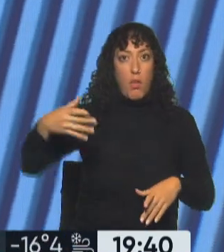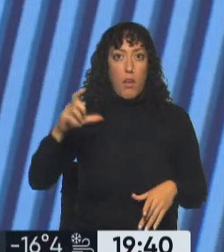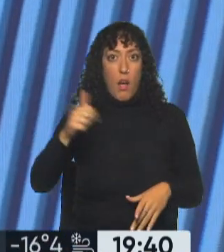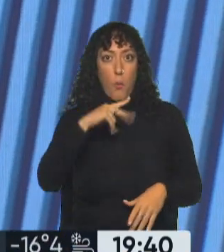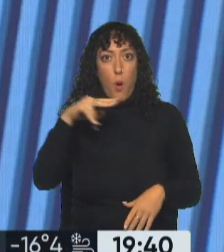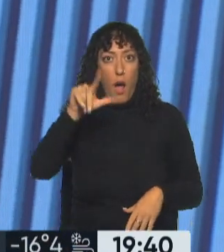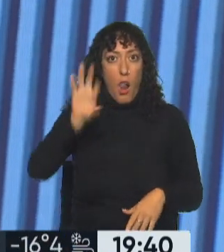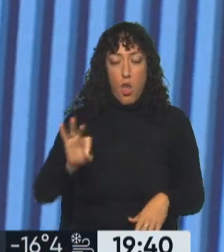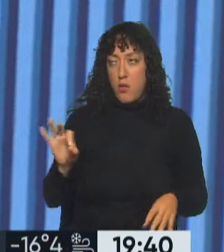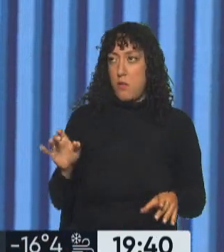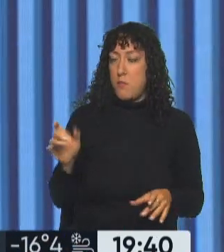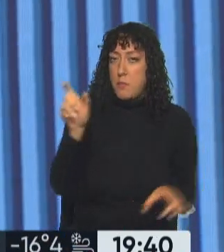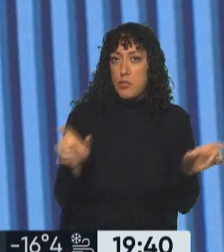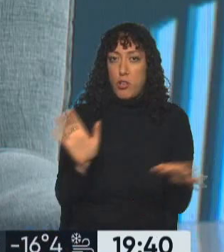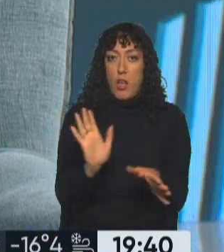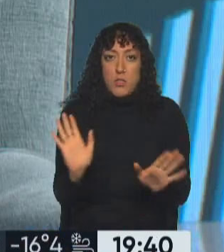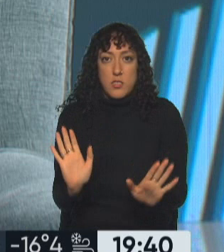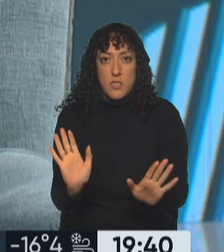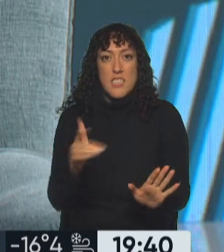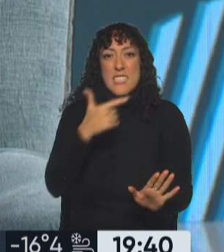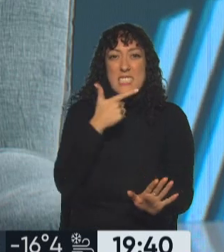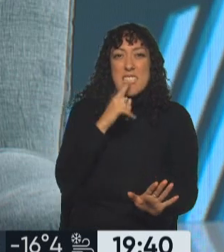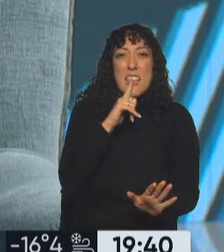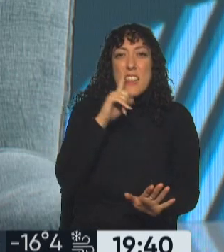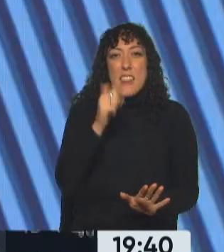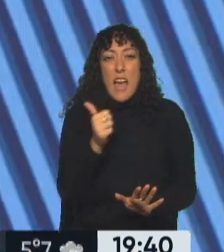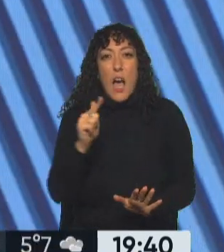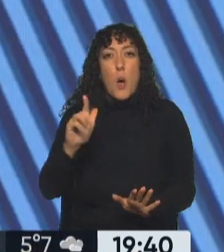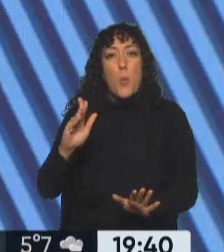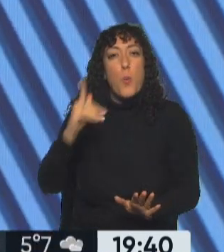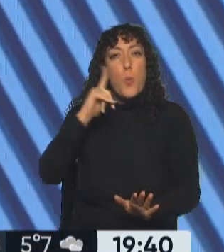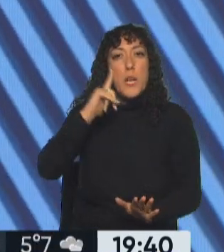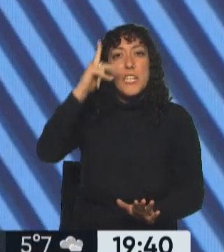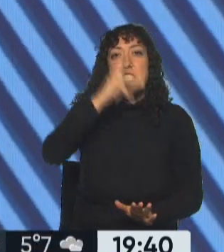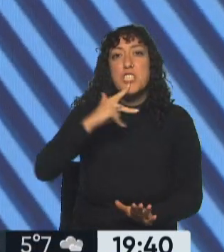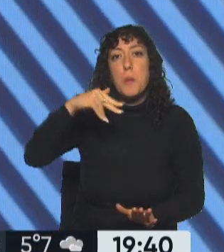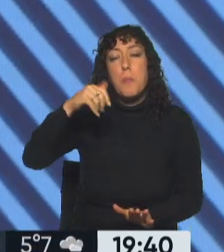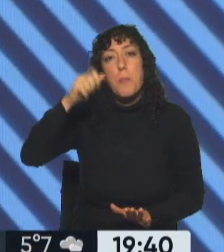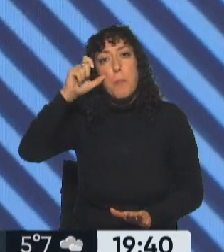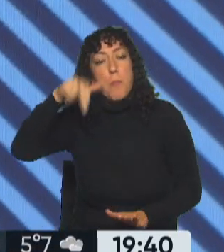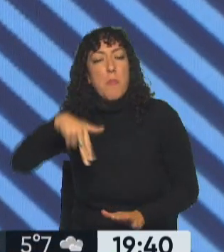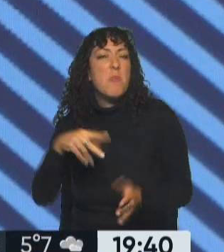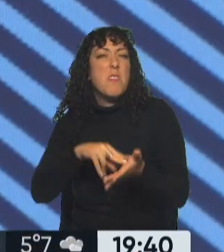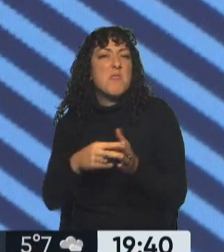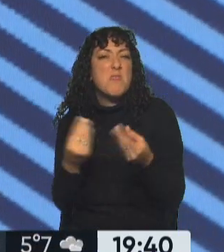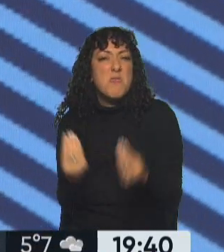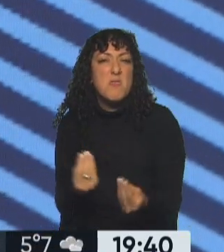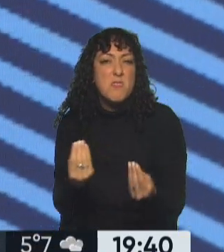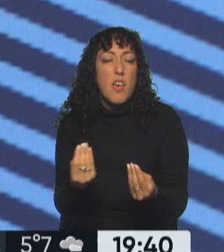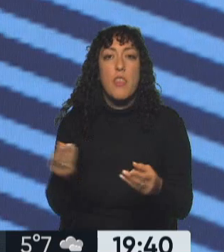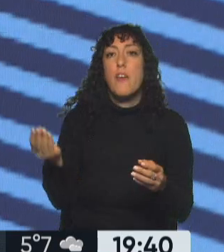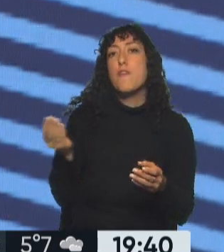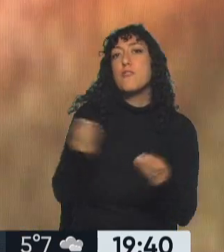estos personajes. ¿Qué significa el establishment? Bueno, el establishment es justamente eso. En este caso estamos hablando de establishment